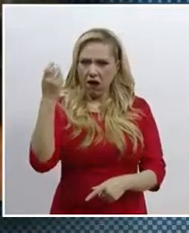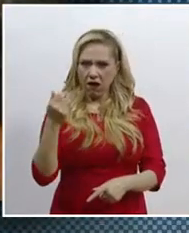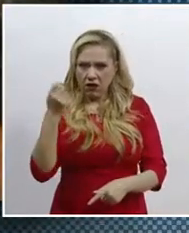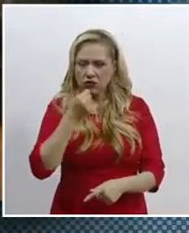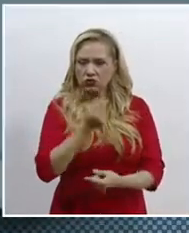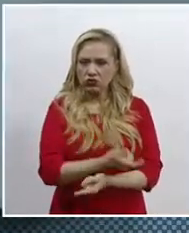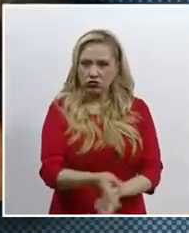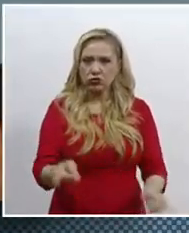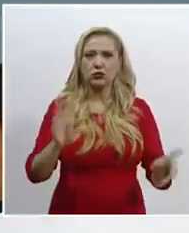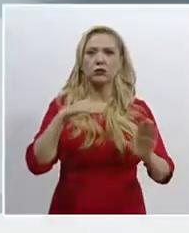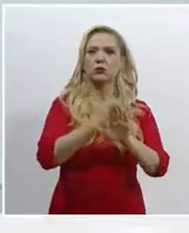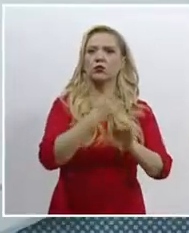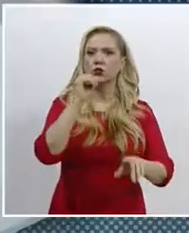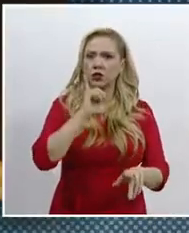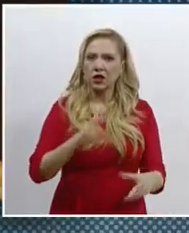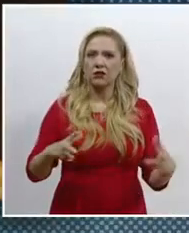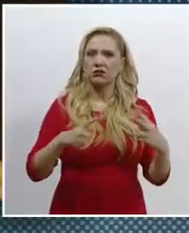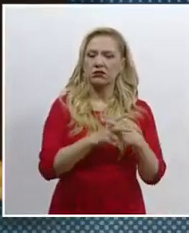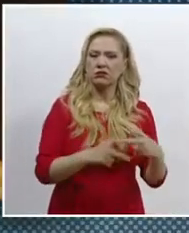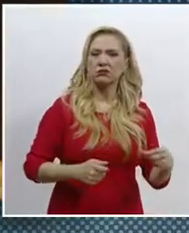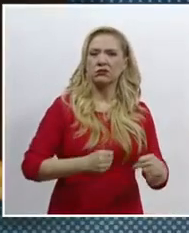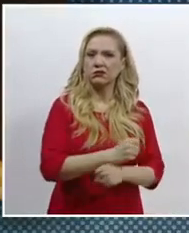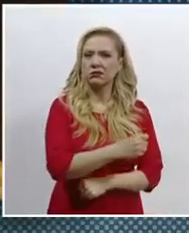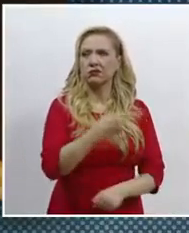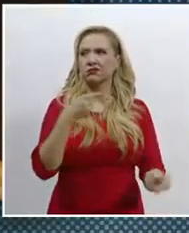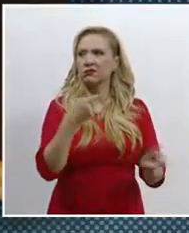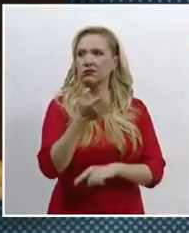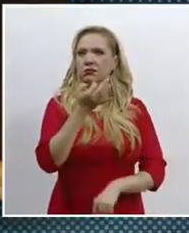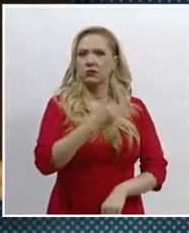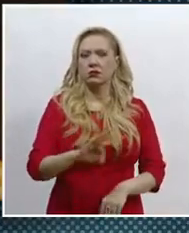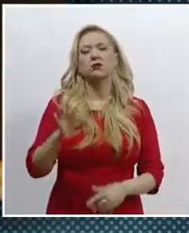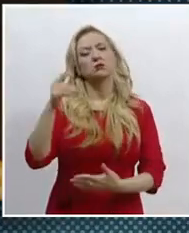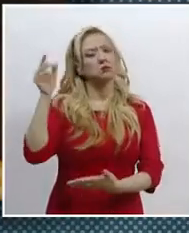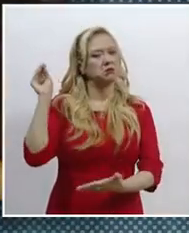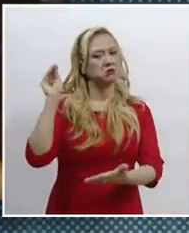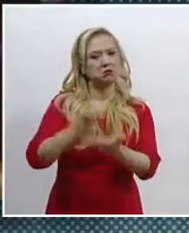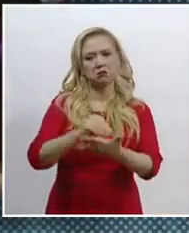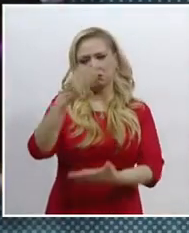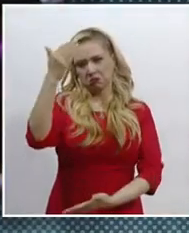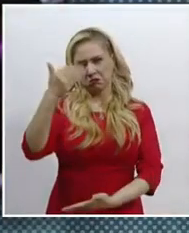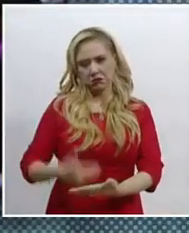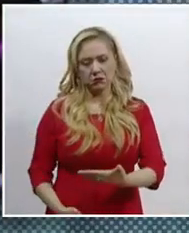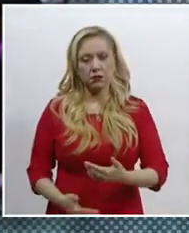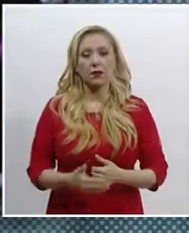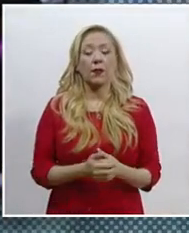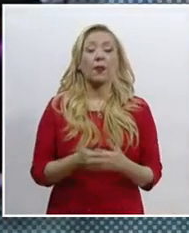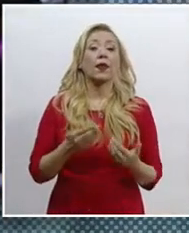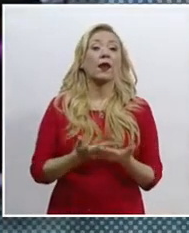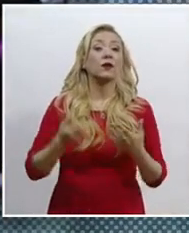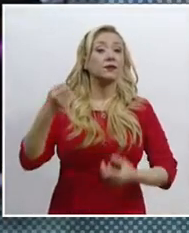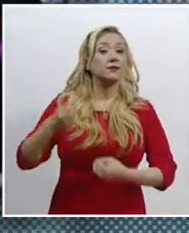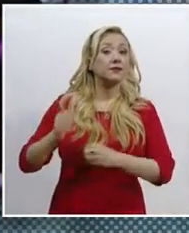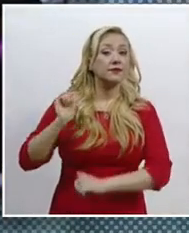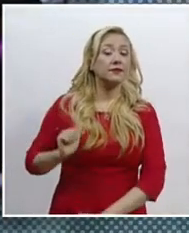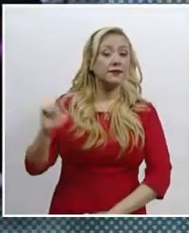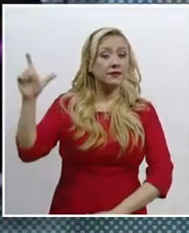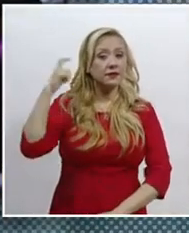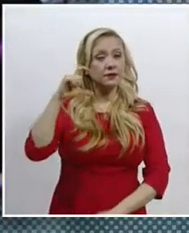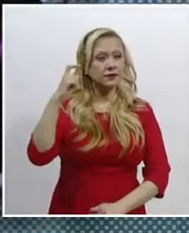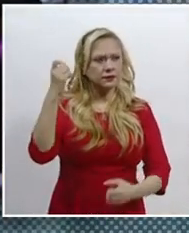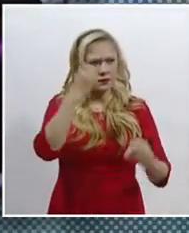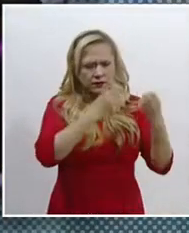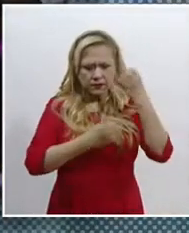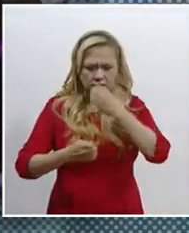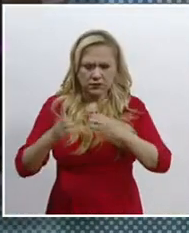política de género. En reuniones con jueces y personal jurisdiccional, El Poder Judicial de Querétaro revisó el